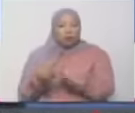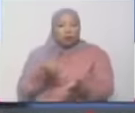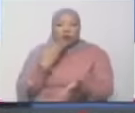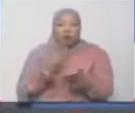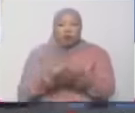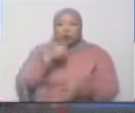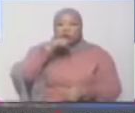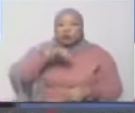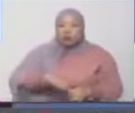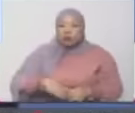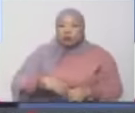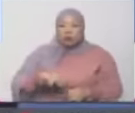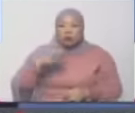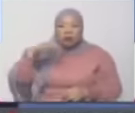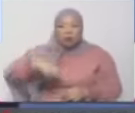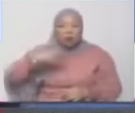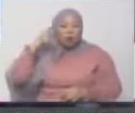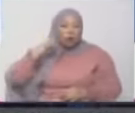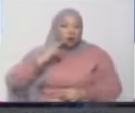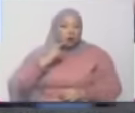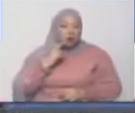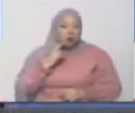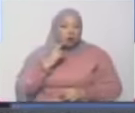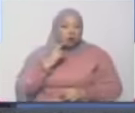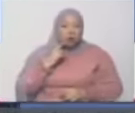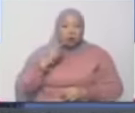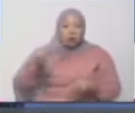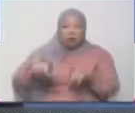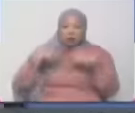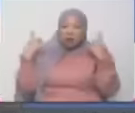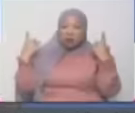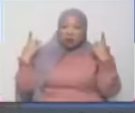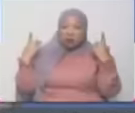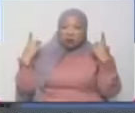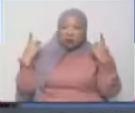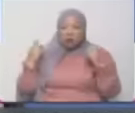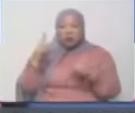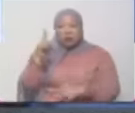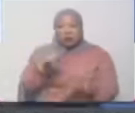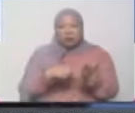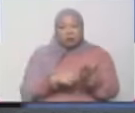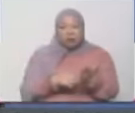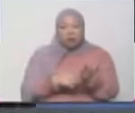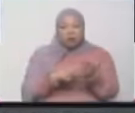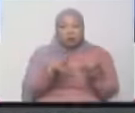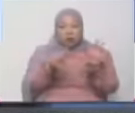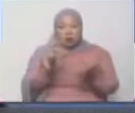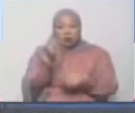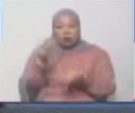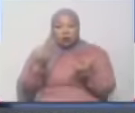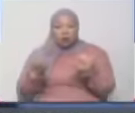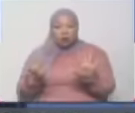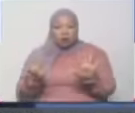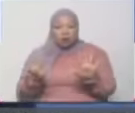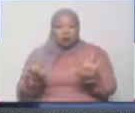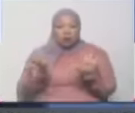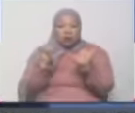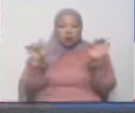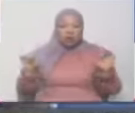está? En Bolívar, presidente. En Vargas, presidente. En 1806, el modelo que se imponía en el mundo era el modelo